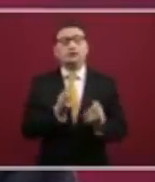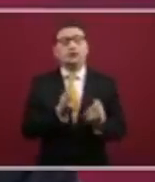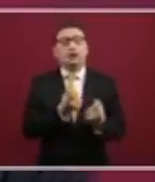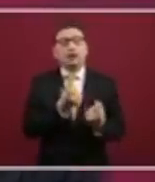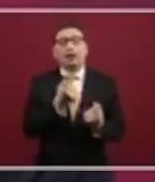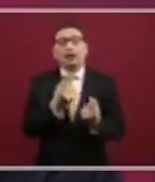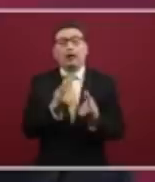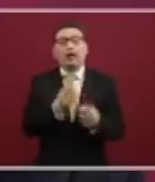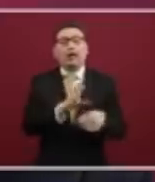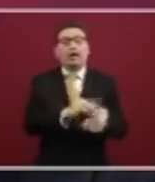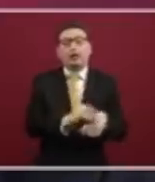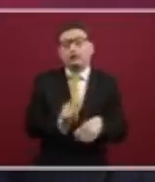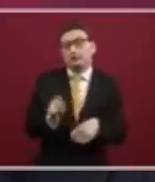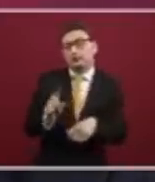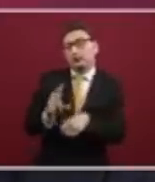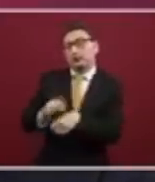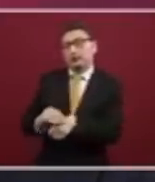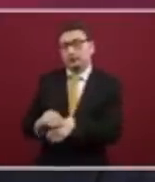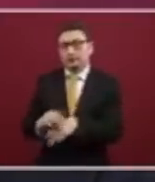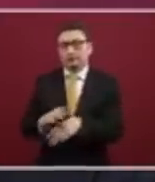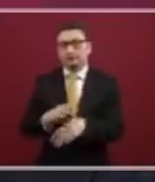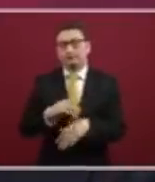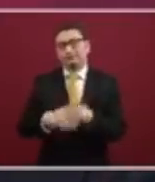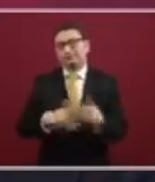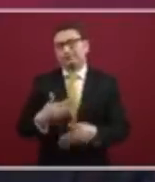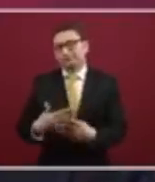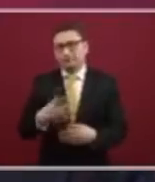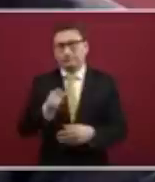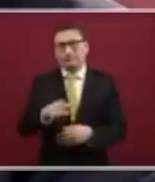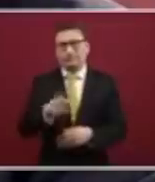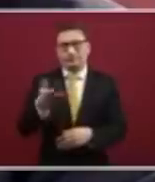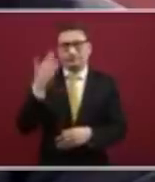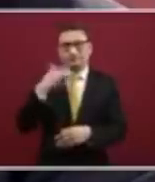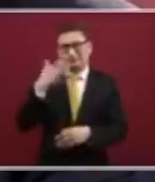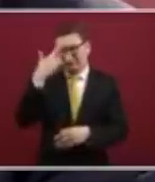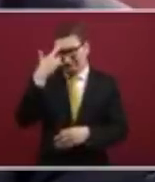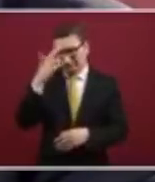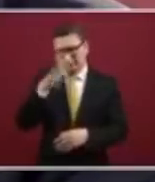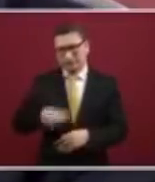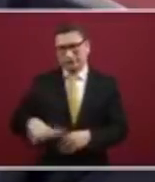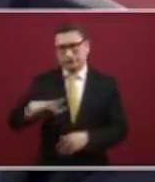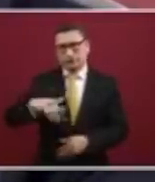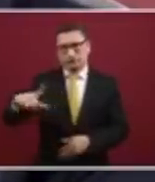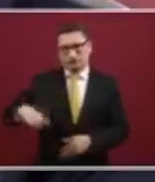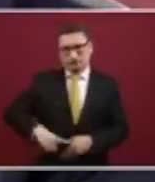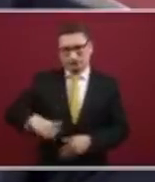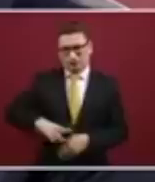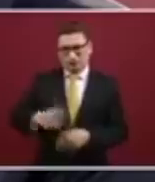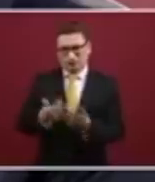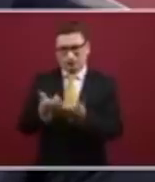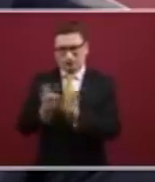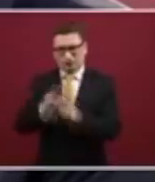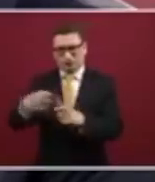es como el caso de las delegaciones del gobierno.